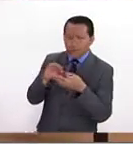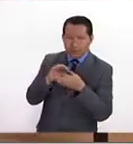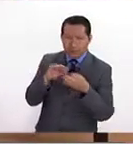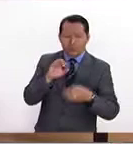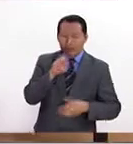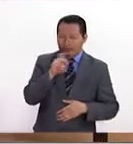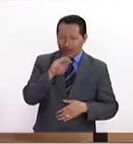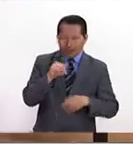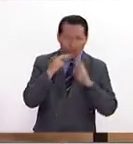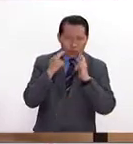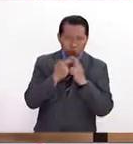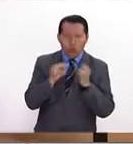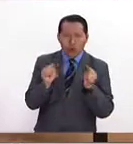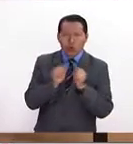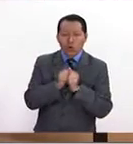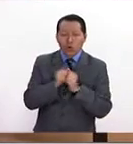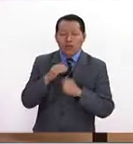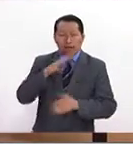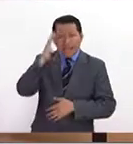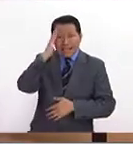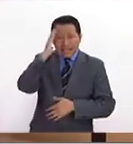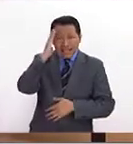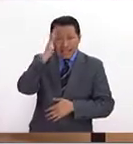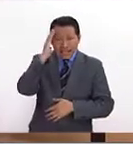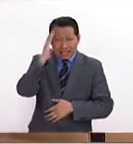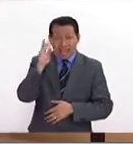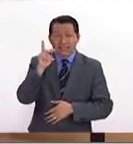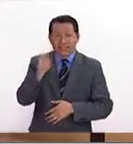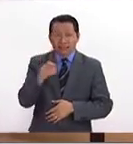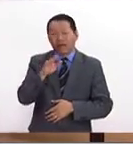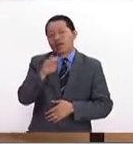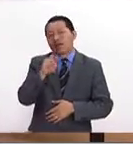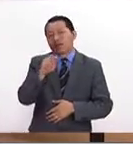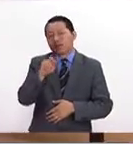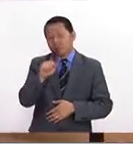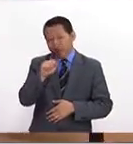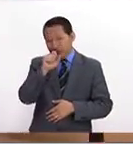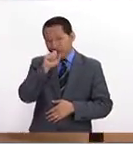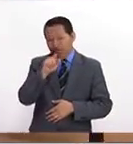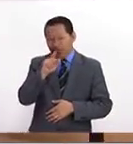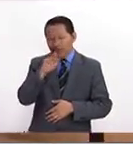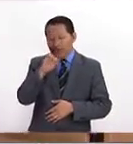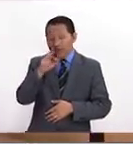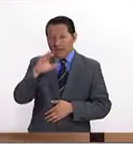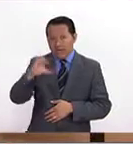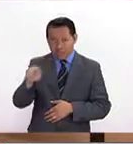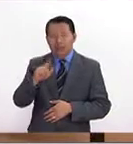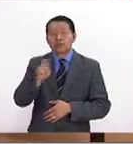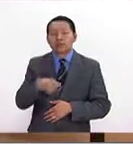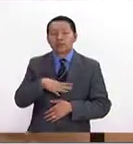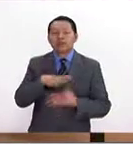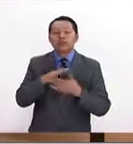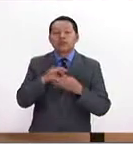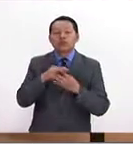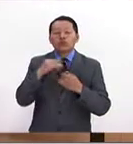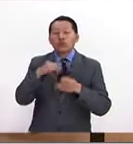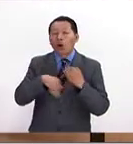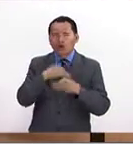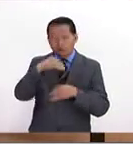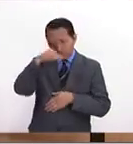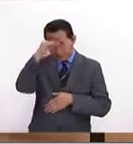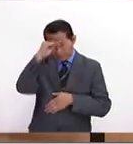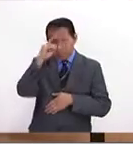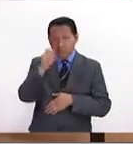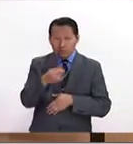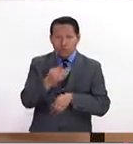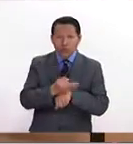Enrique Peña Nieto con los líderes de los llamados BRICS. Y la pregunta que nos hacemos todos es, pues llegan en un buen